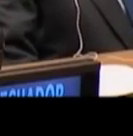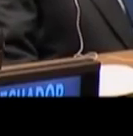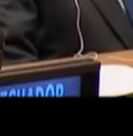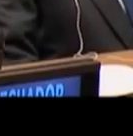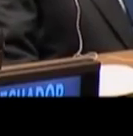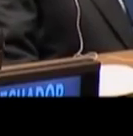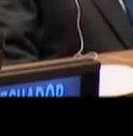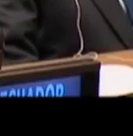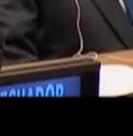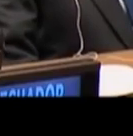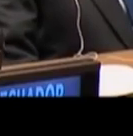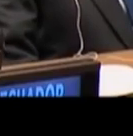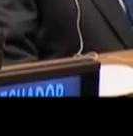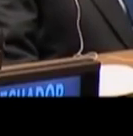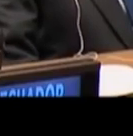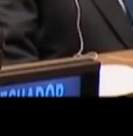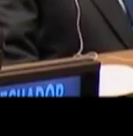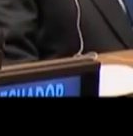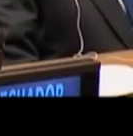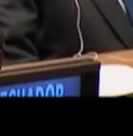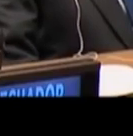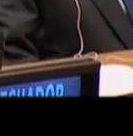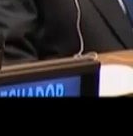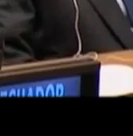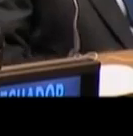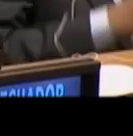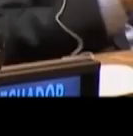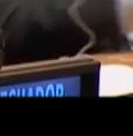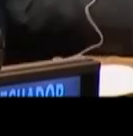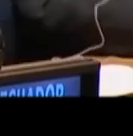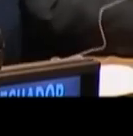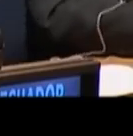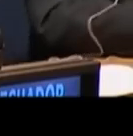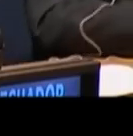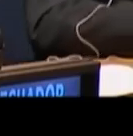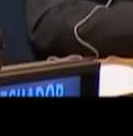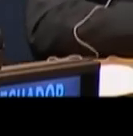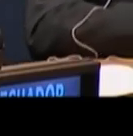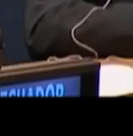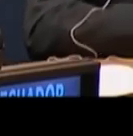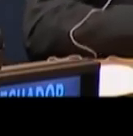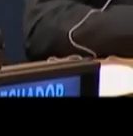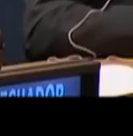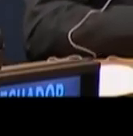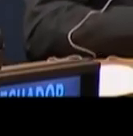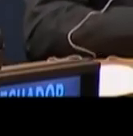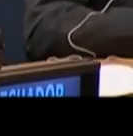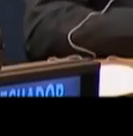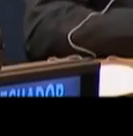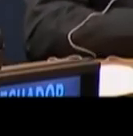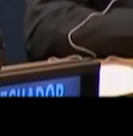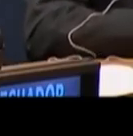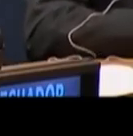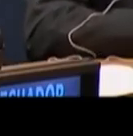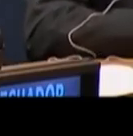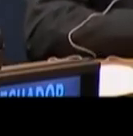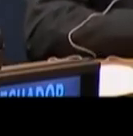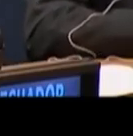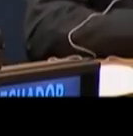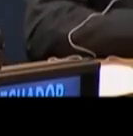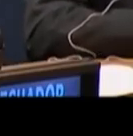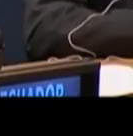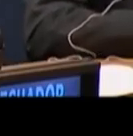pueblos. Ecuador defiende los principios que han guiado al grupo desde 1964.